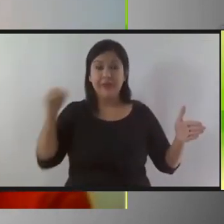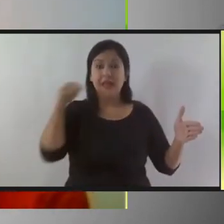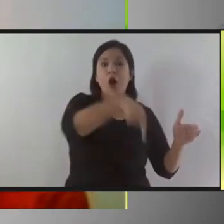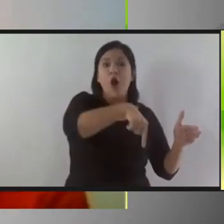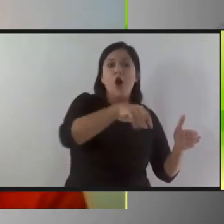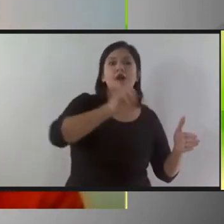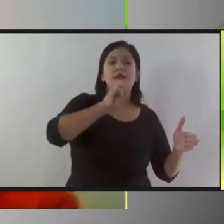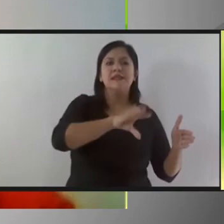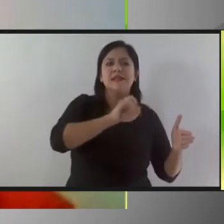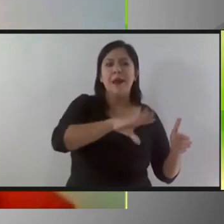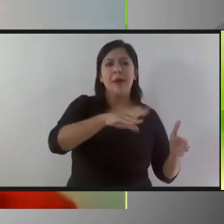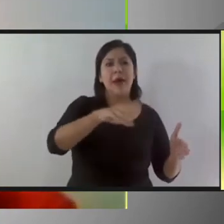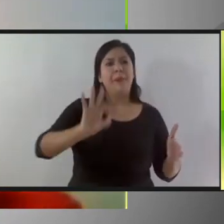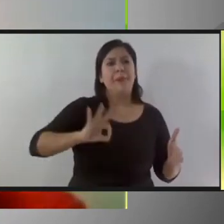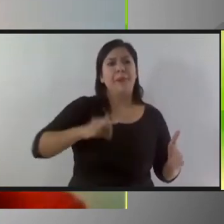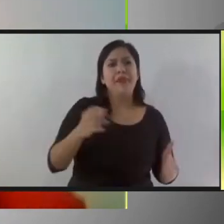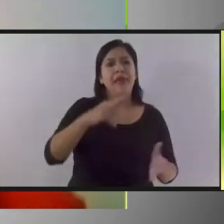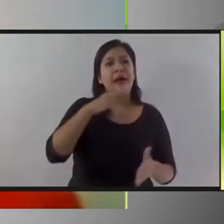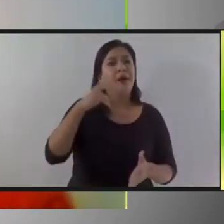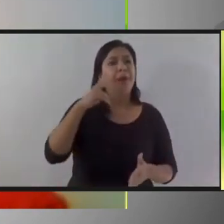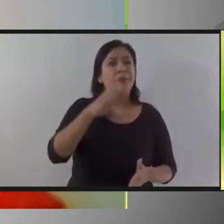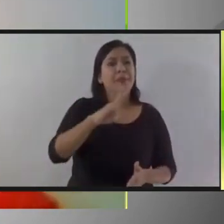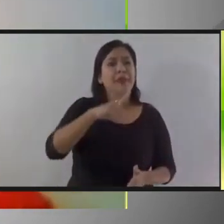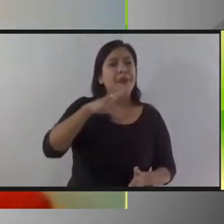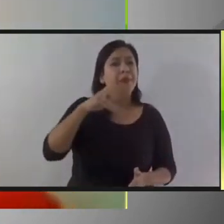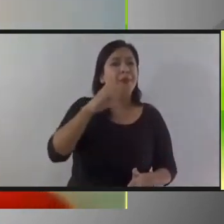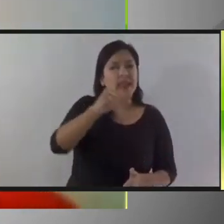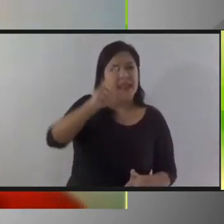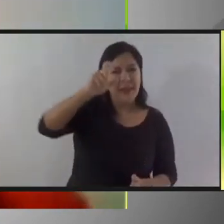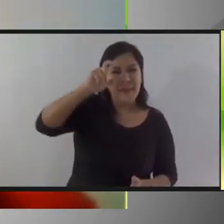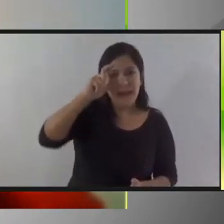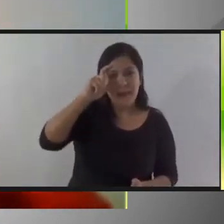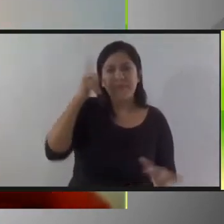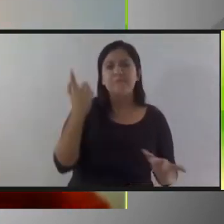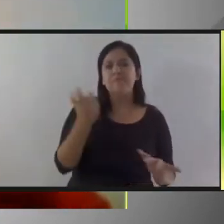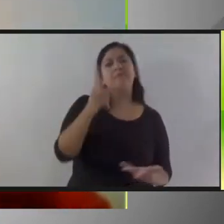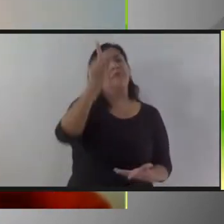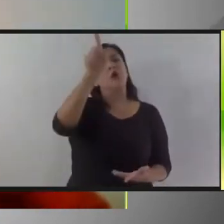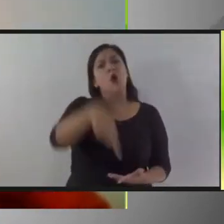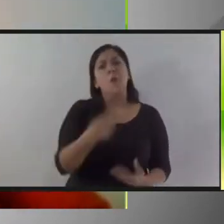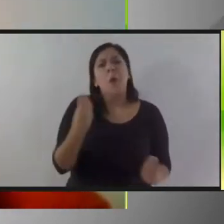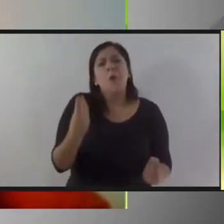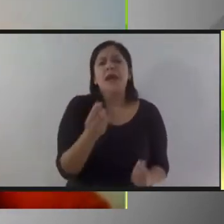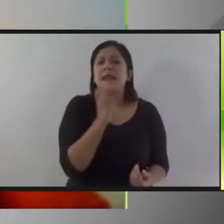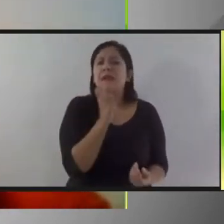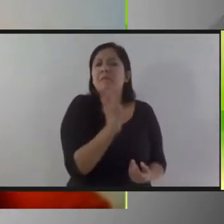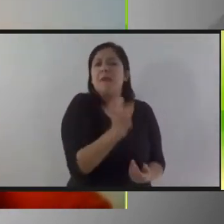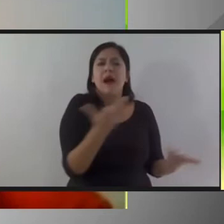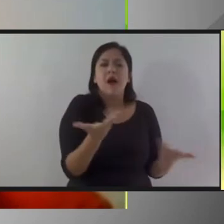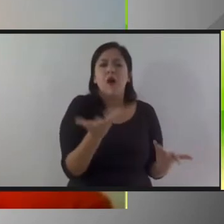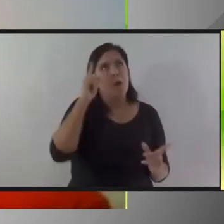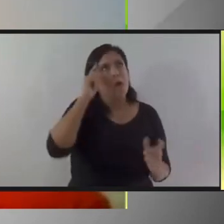llama VidasVivibles y nos interesa contarles cómo se nos ocurrió trabajar sobre este concepto.